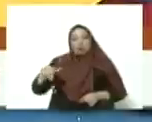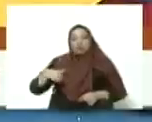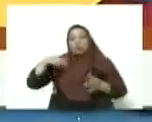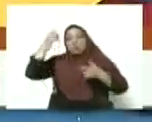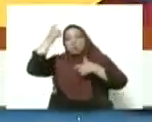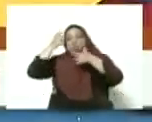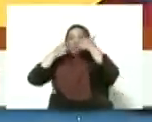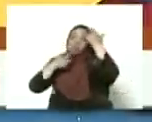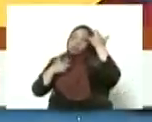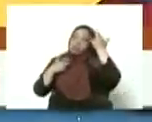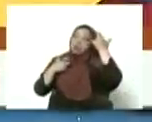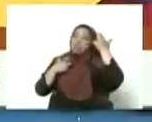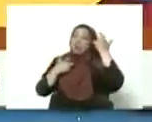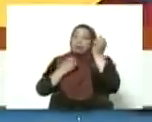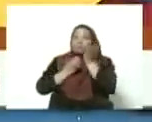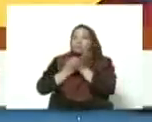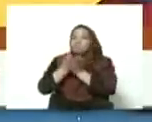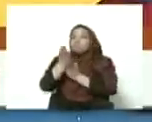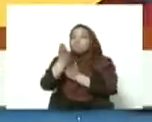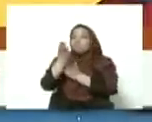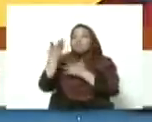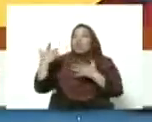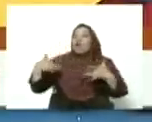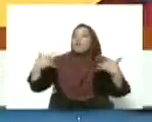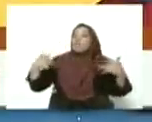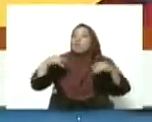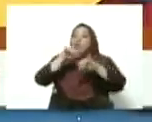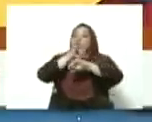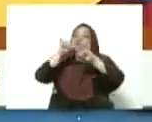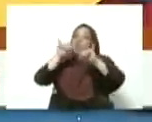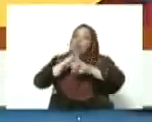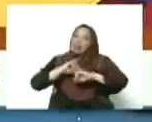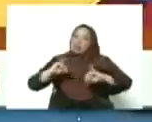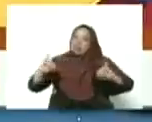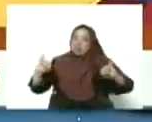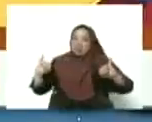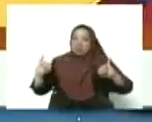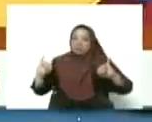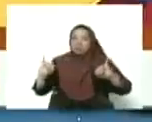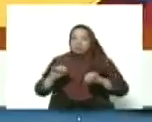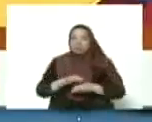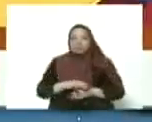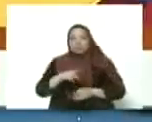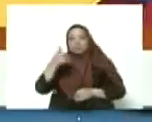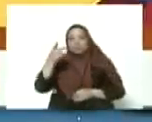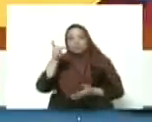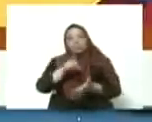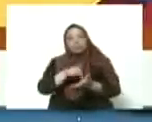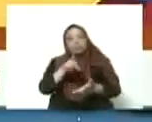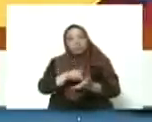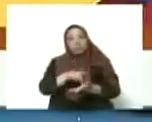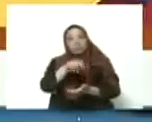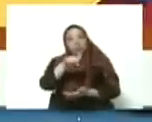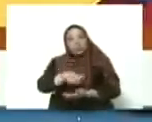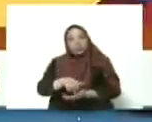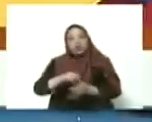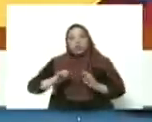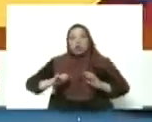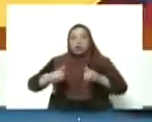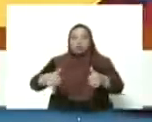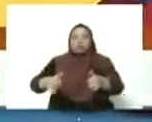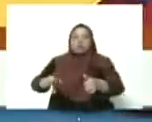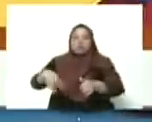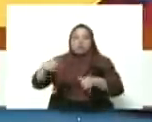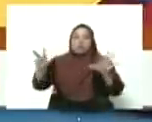comandante eterno Hugo Chávez, están contentos de que seamos protagonistas de esta apertura